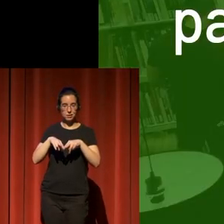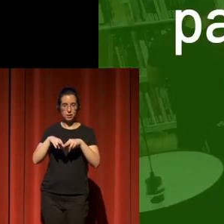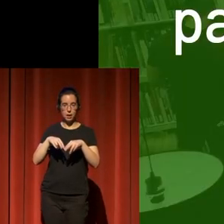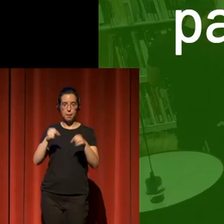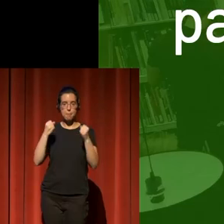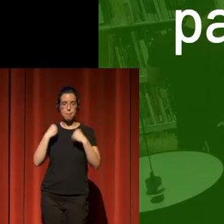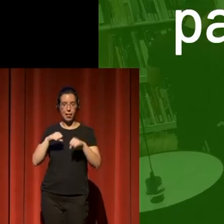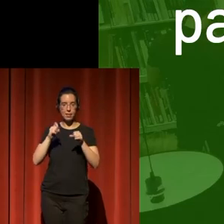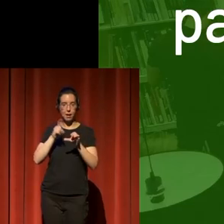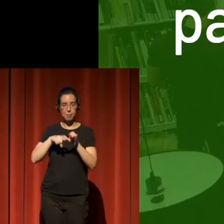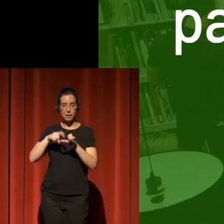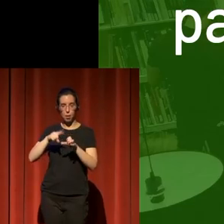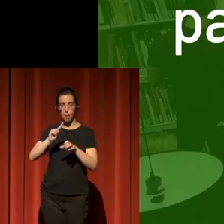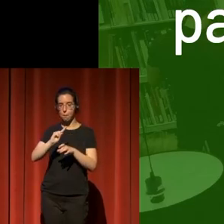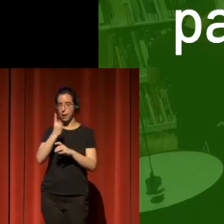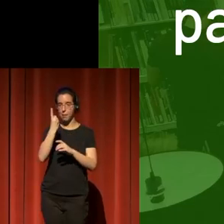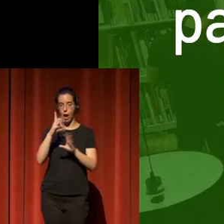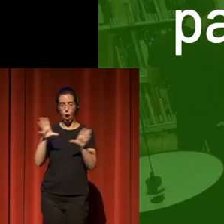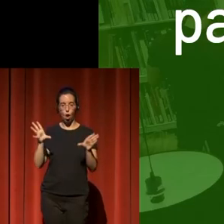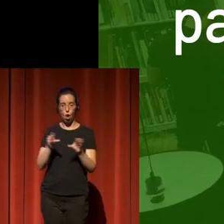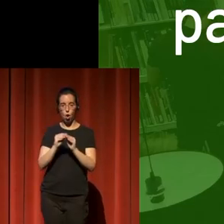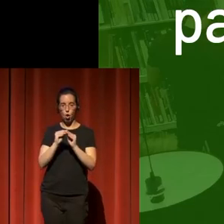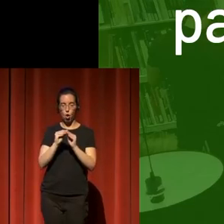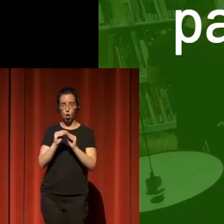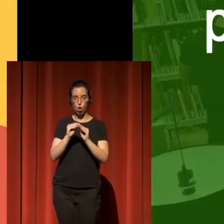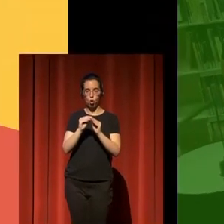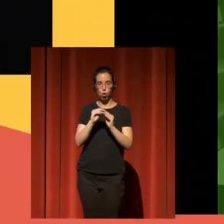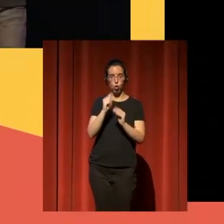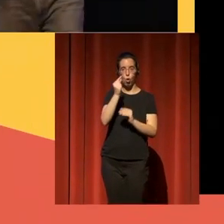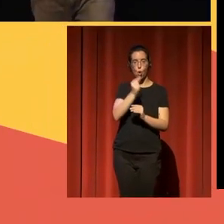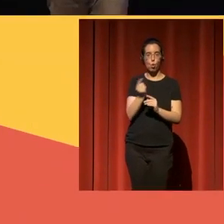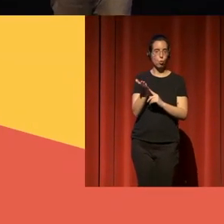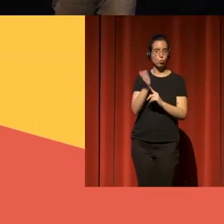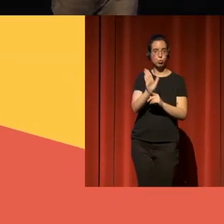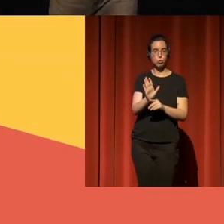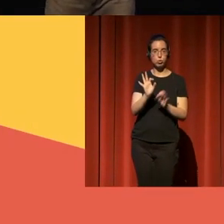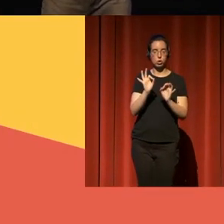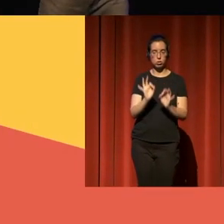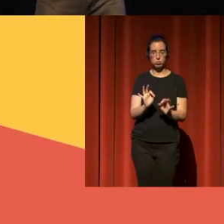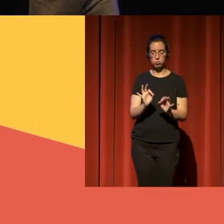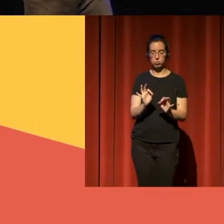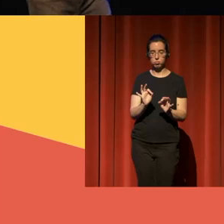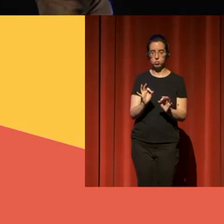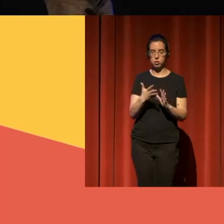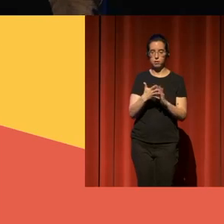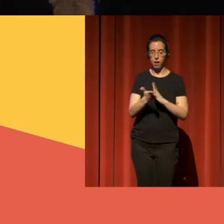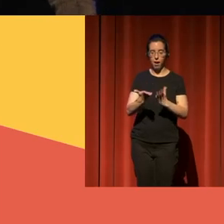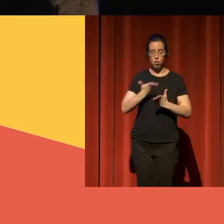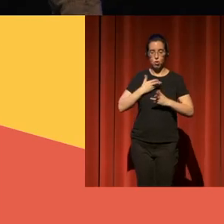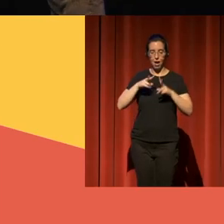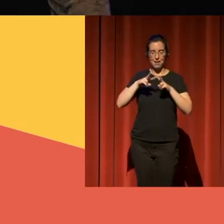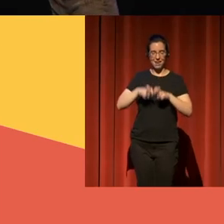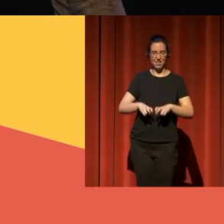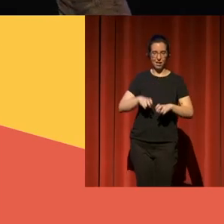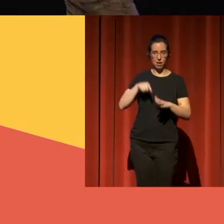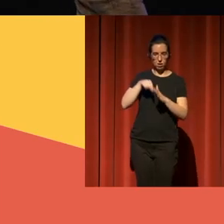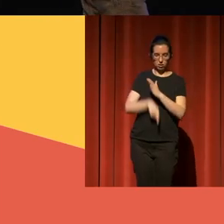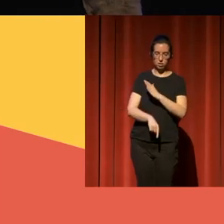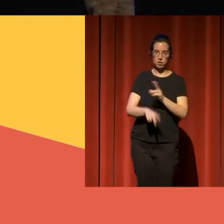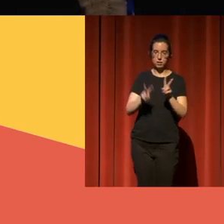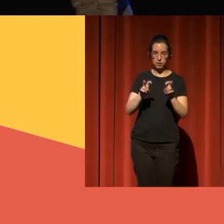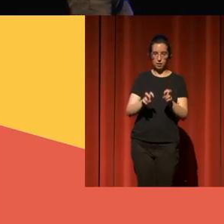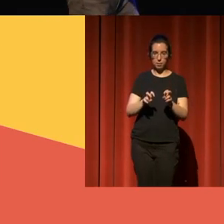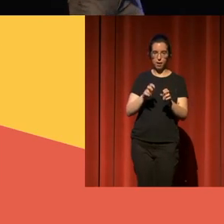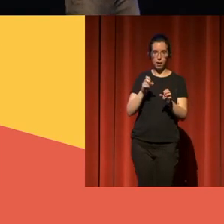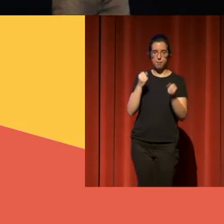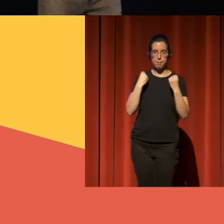primera esta primera conclusión nos puede llevar nos puede llevar a analizar con mayor profundidad las prácticas de participación las vamos